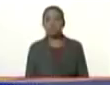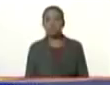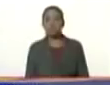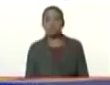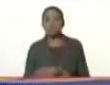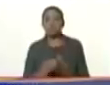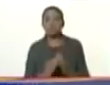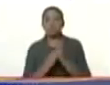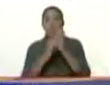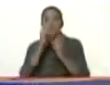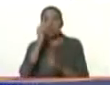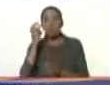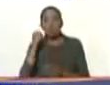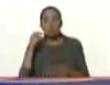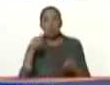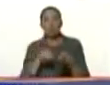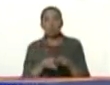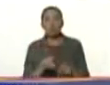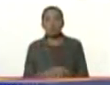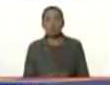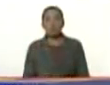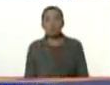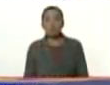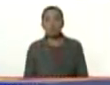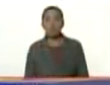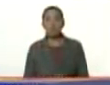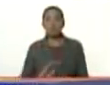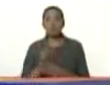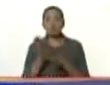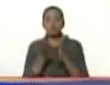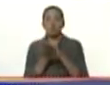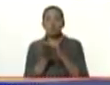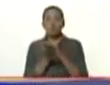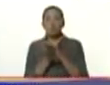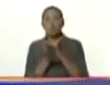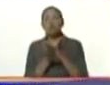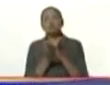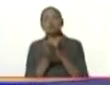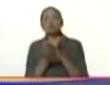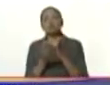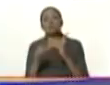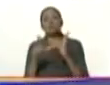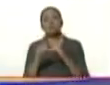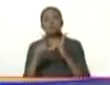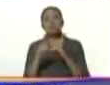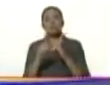el Ejecutivo, los líderes y lideresas de la Federación de Estudiantes de Educación Media,